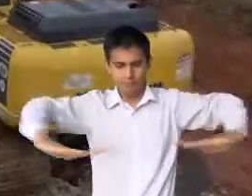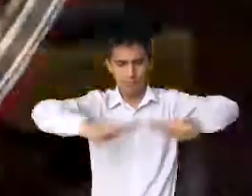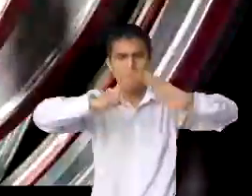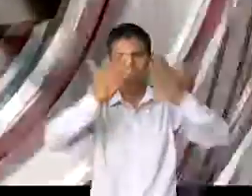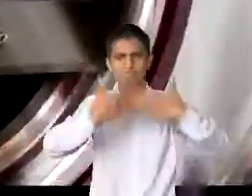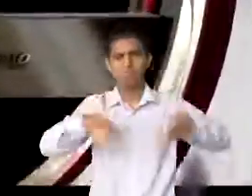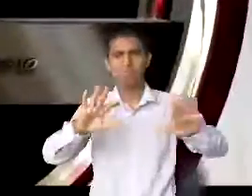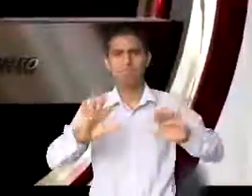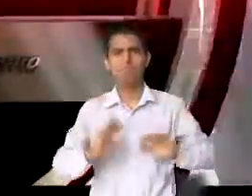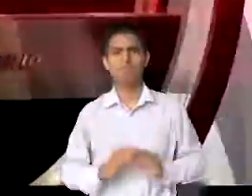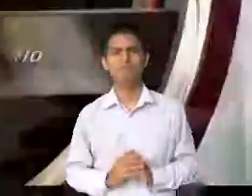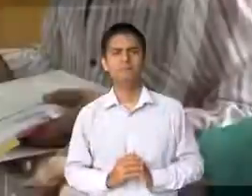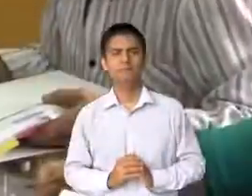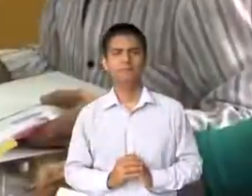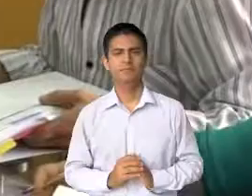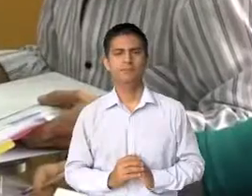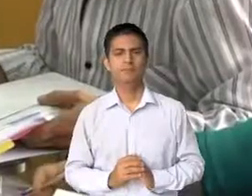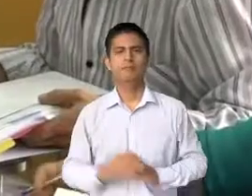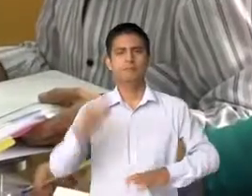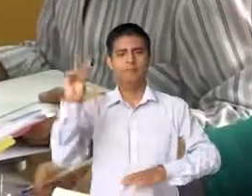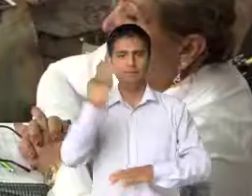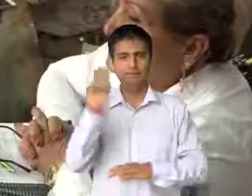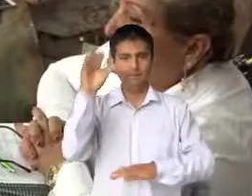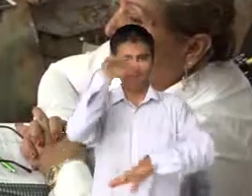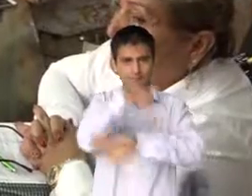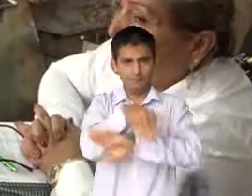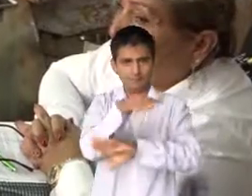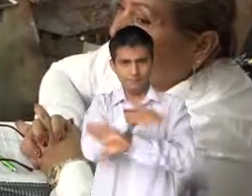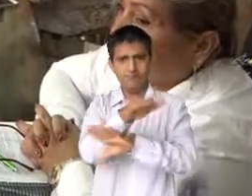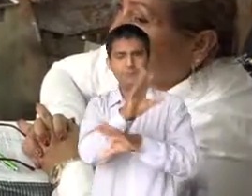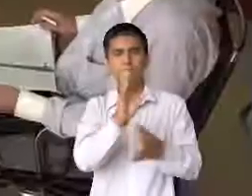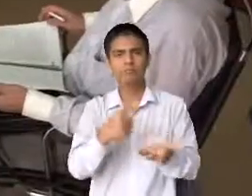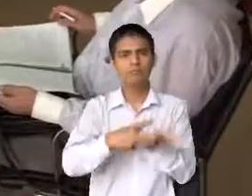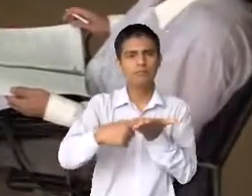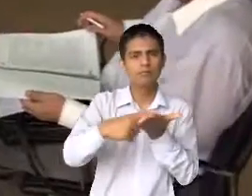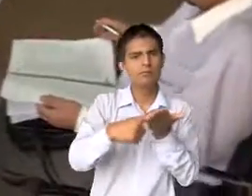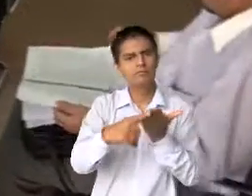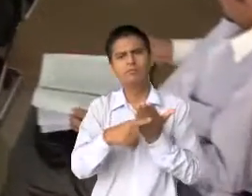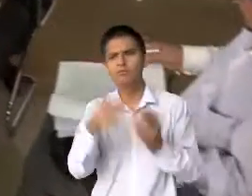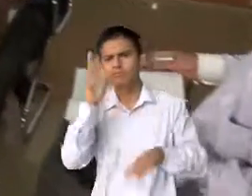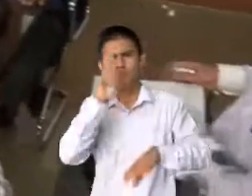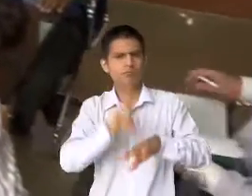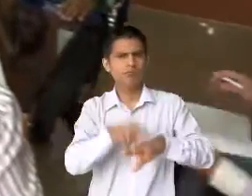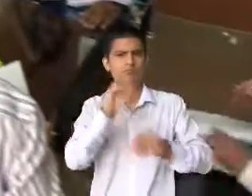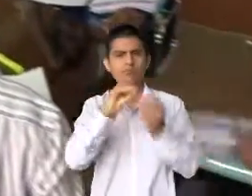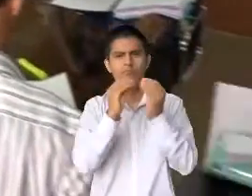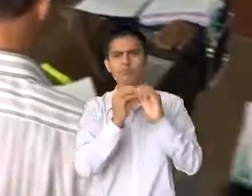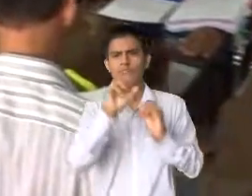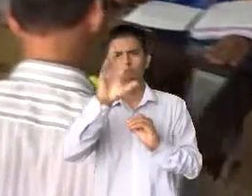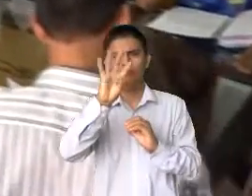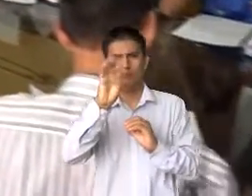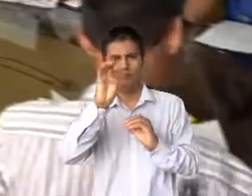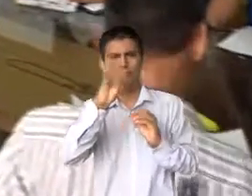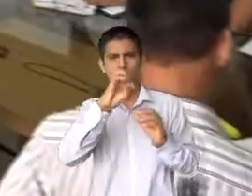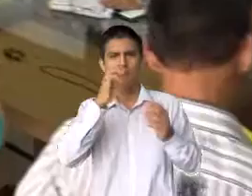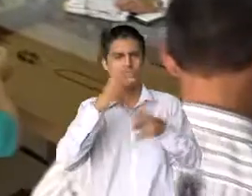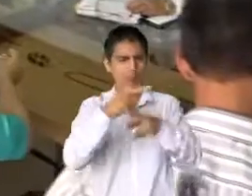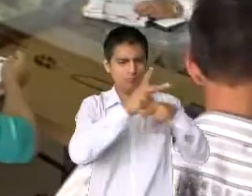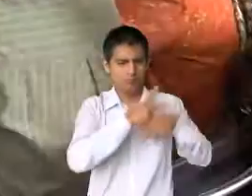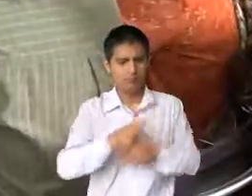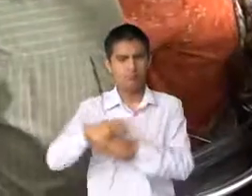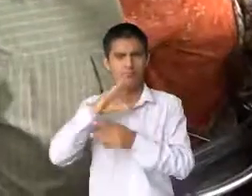concluida. El viernes por la tarde se desarrolló la sesión ordinaria número 14 del Consejo Municipal de Lago